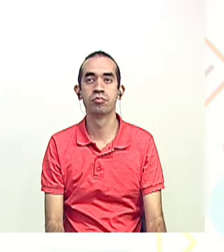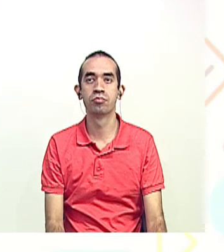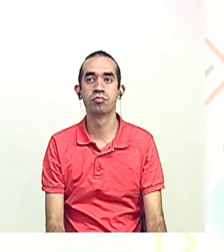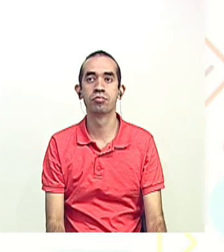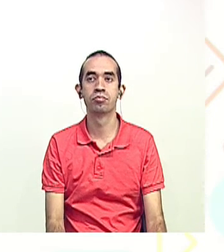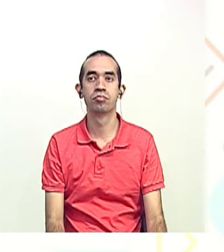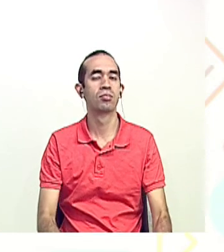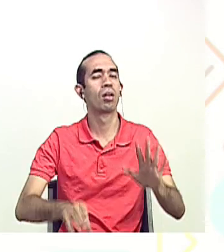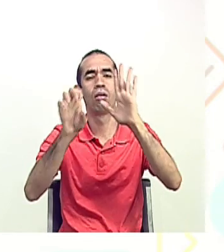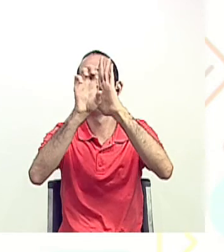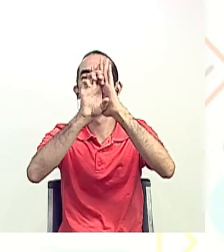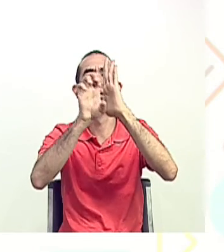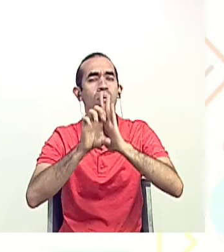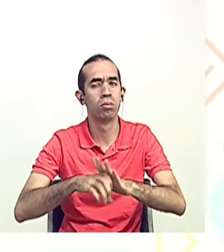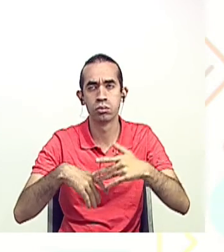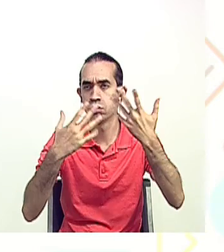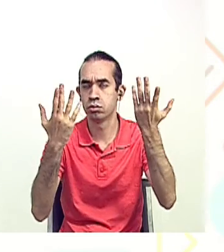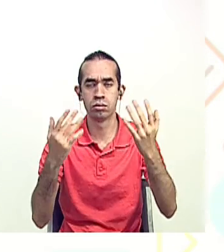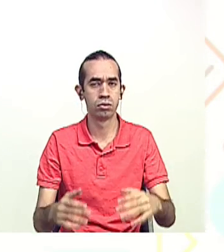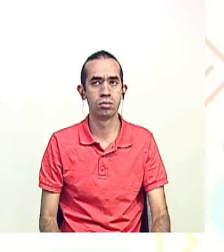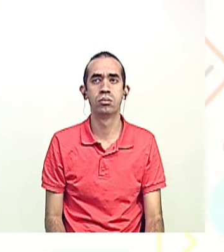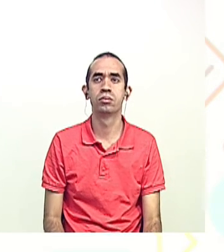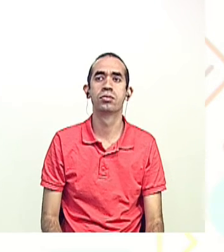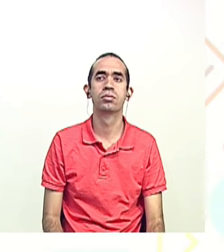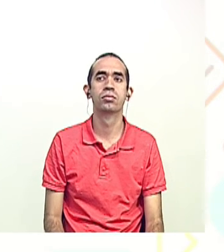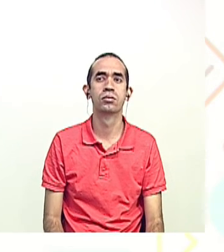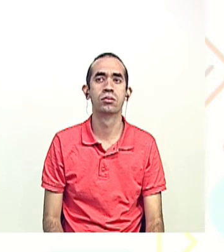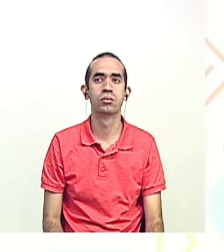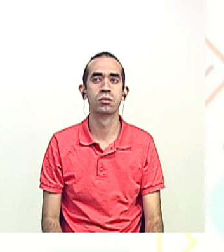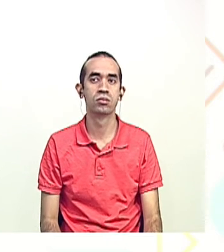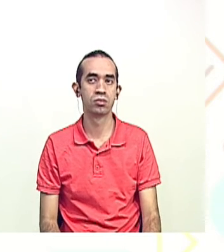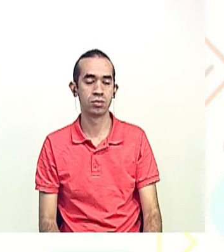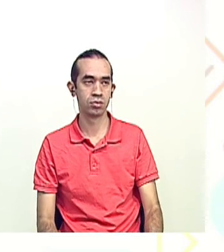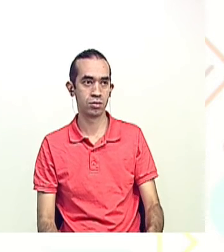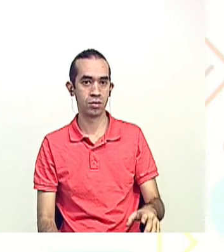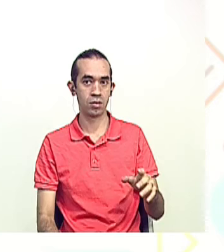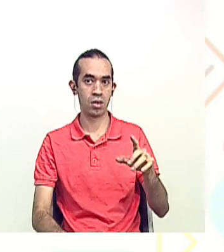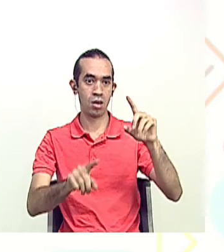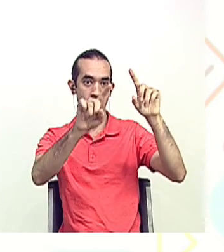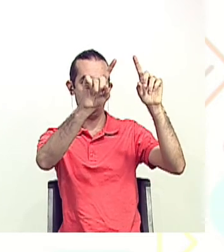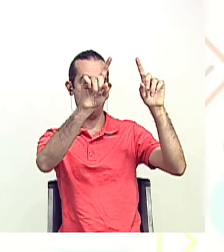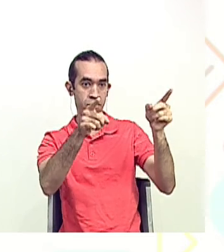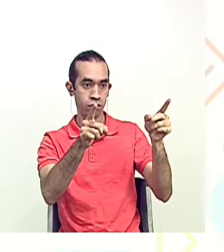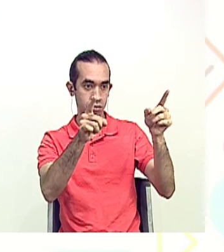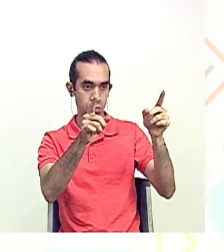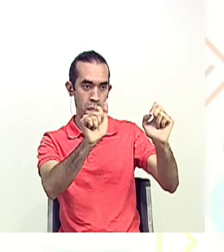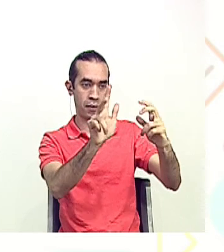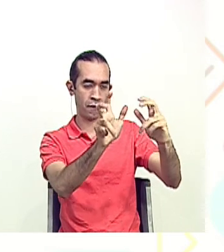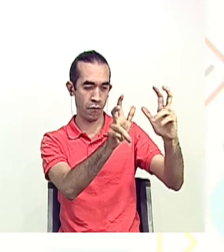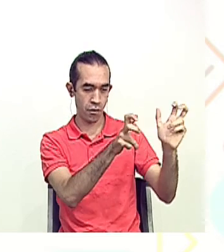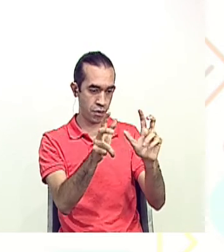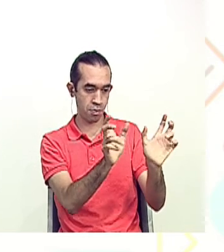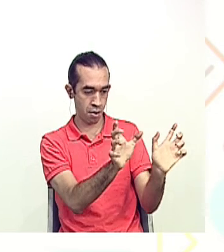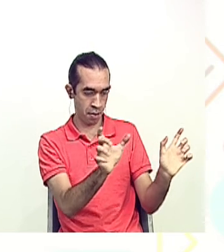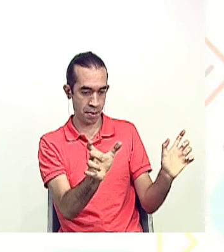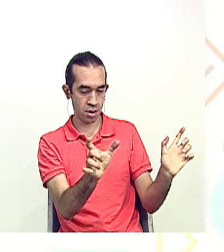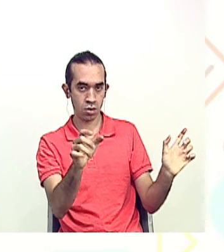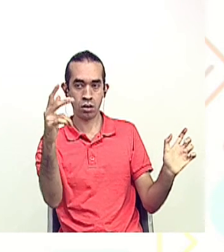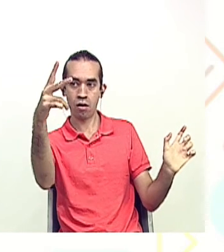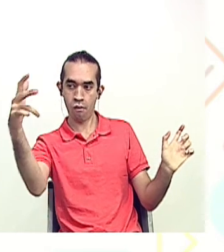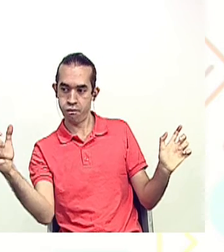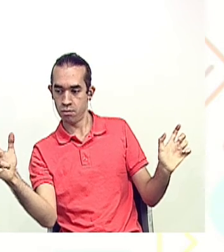Existen más ejemplos. Por ejemplo, cuando el factor es un factor compuesto. De igual manera, podemos sacar la